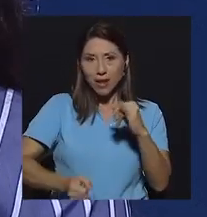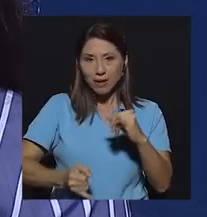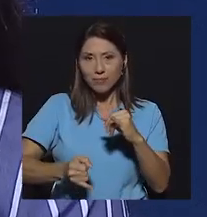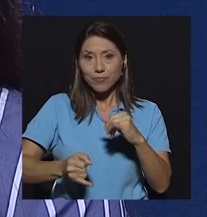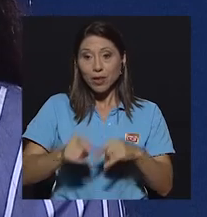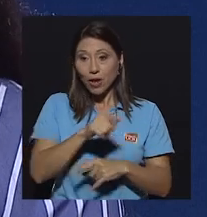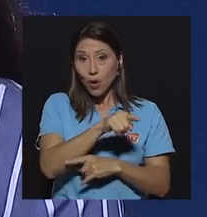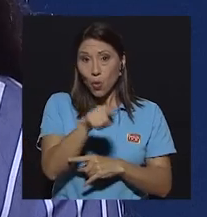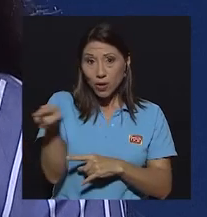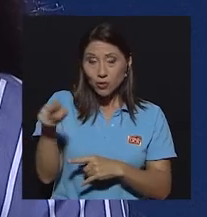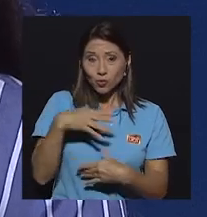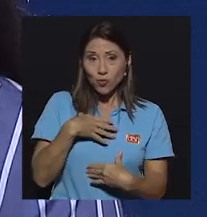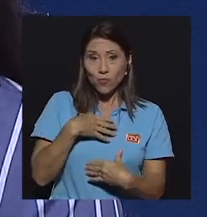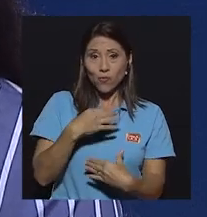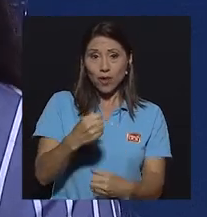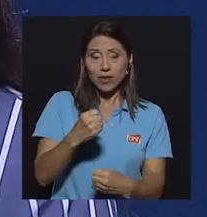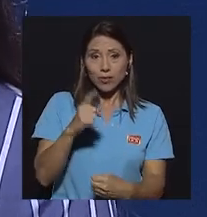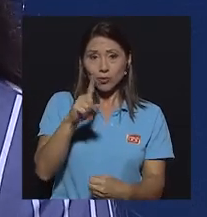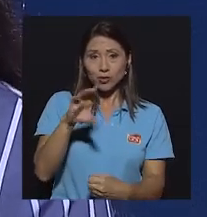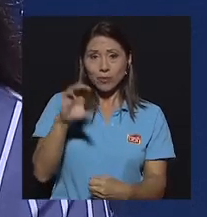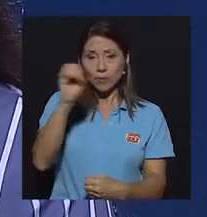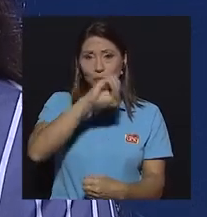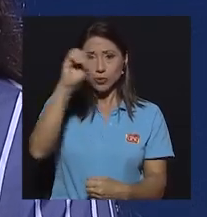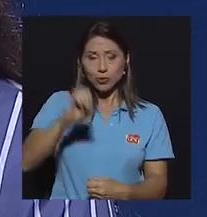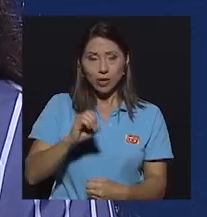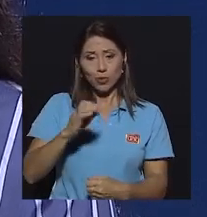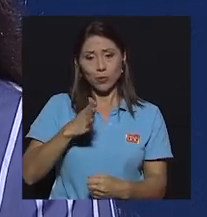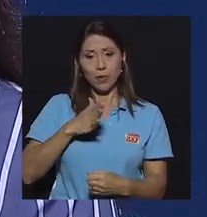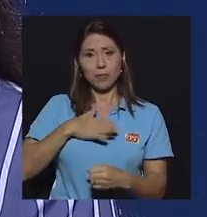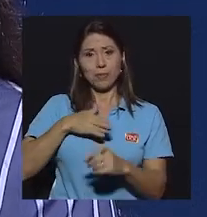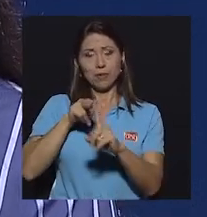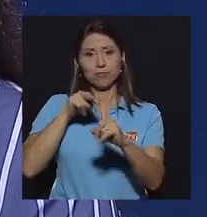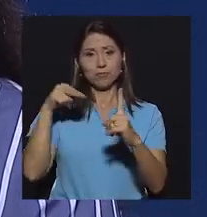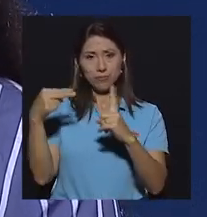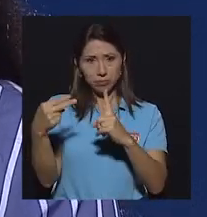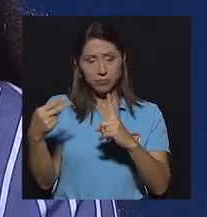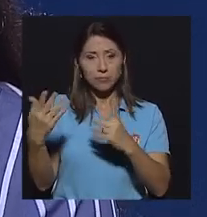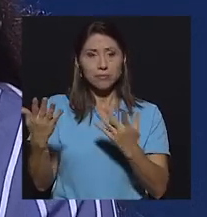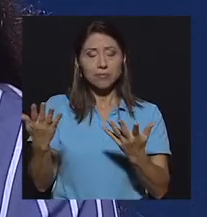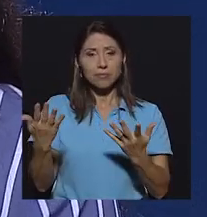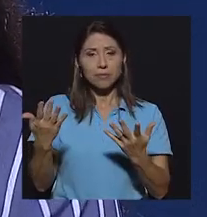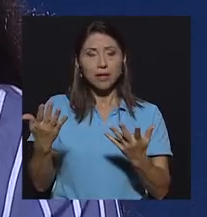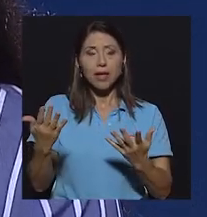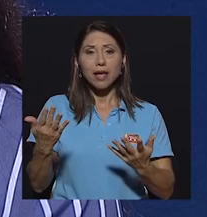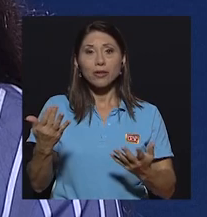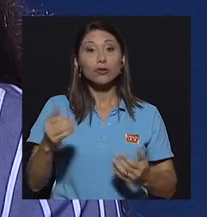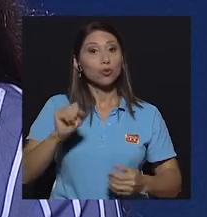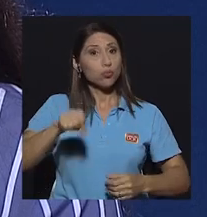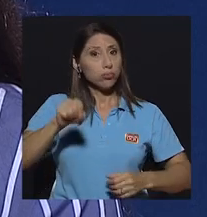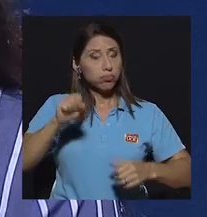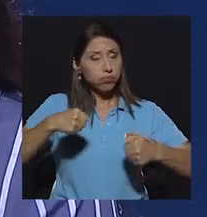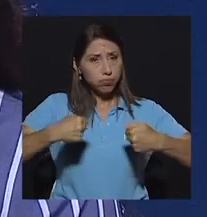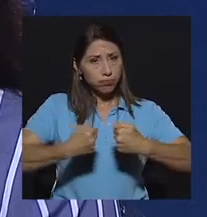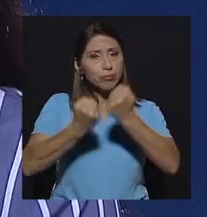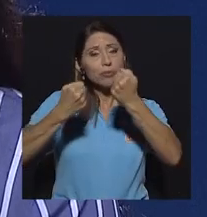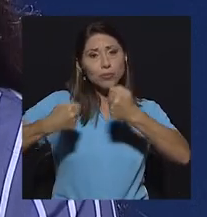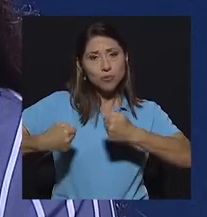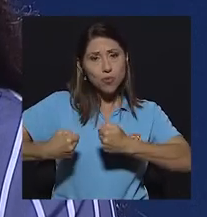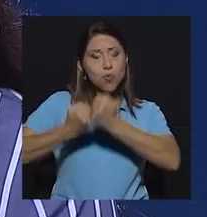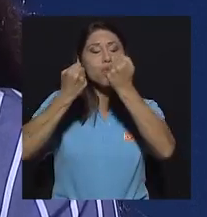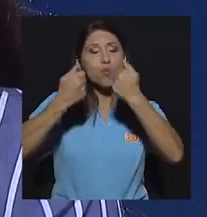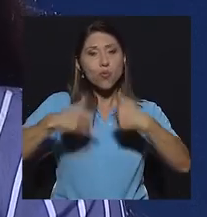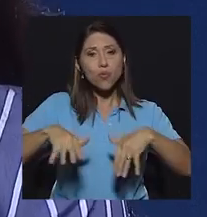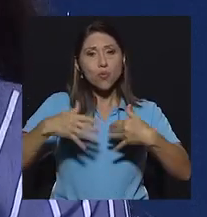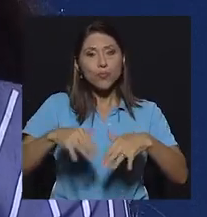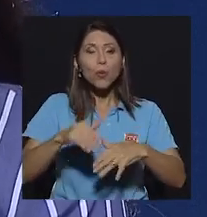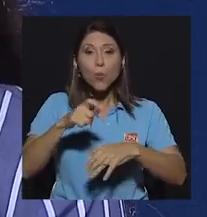no lo filmo, hasta dónde llega mi rol acá. Sin embargo, creo que fui afortunada en el